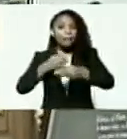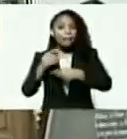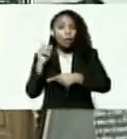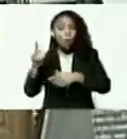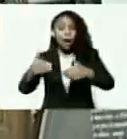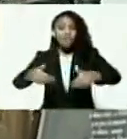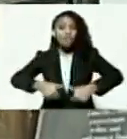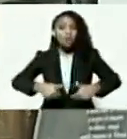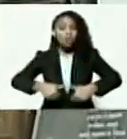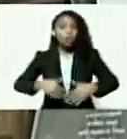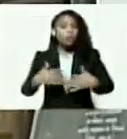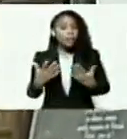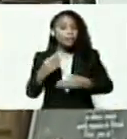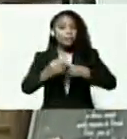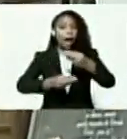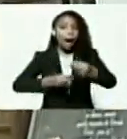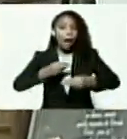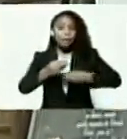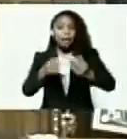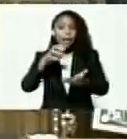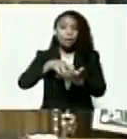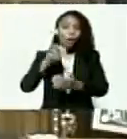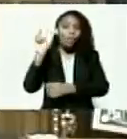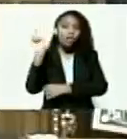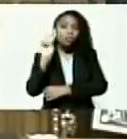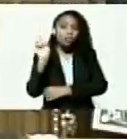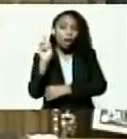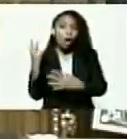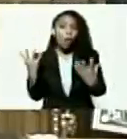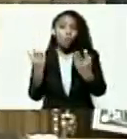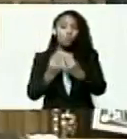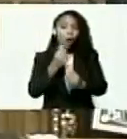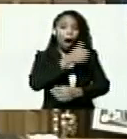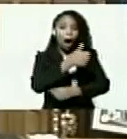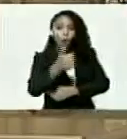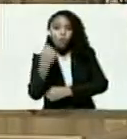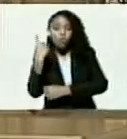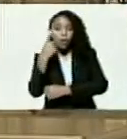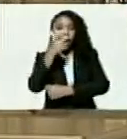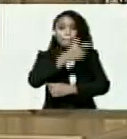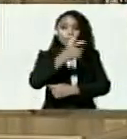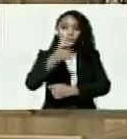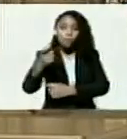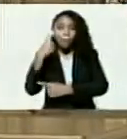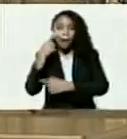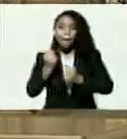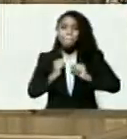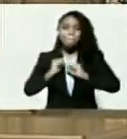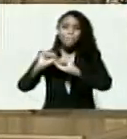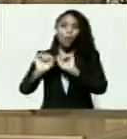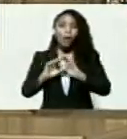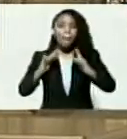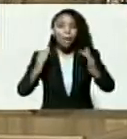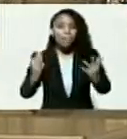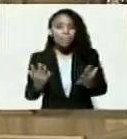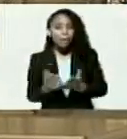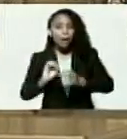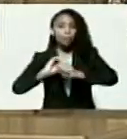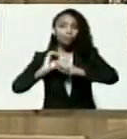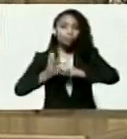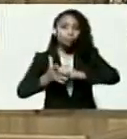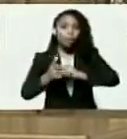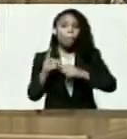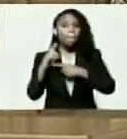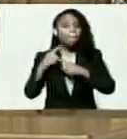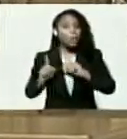esfuerzos que realiza el Estado venezolano junto a cada uno de sus ciudadanos para combatir la pandemia del COVID-19, pero